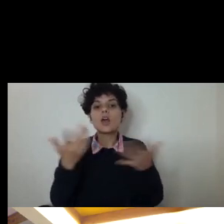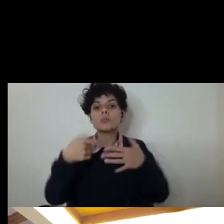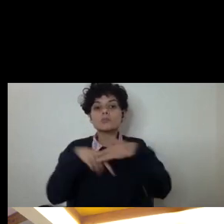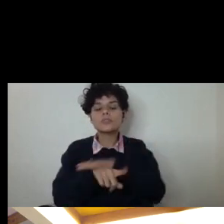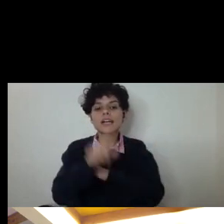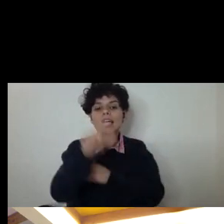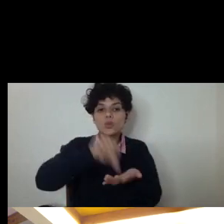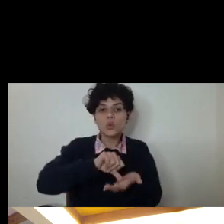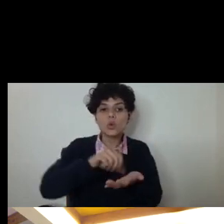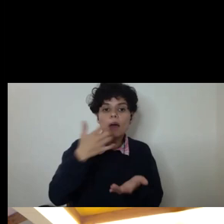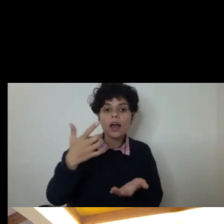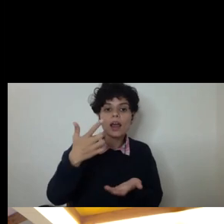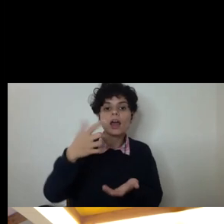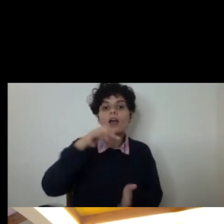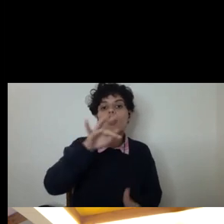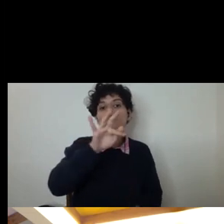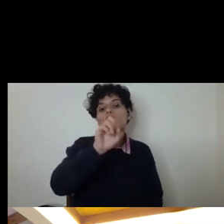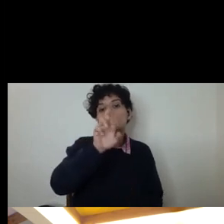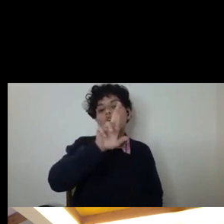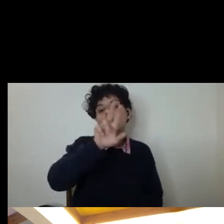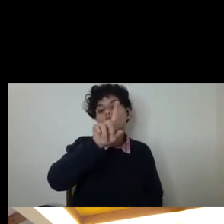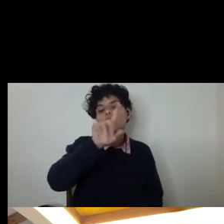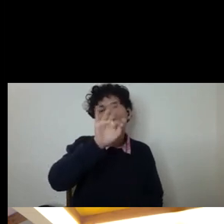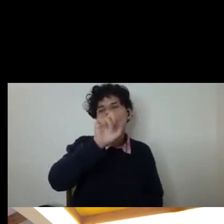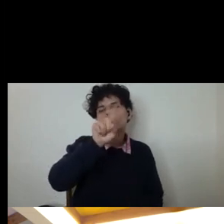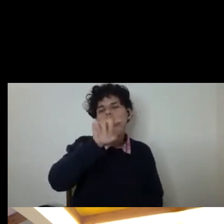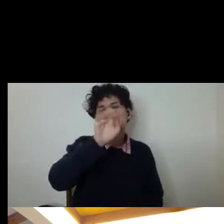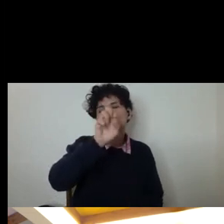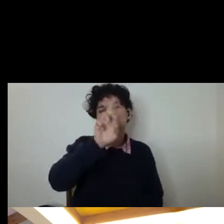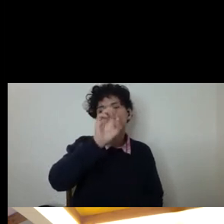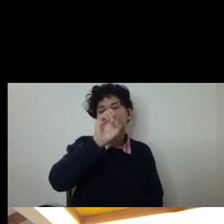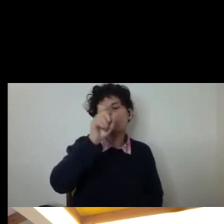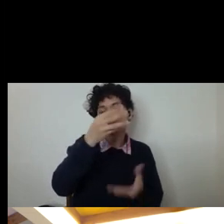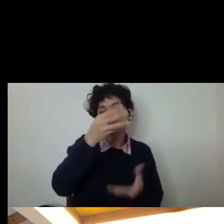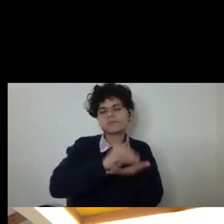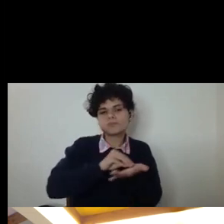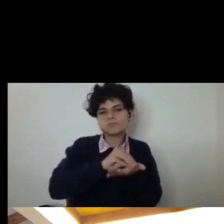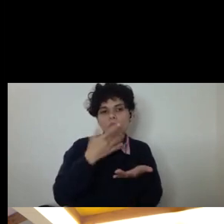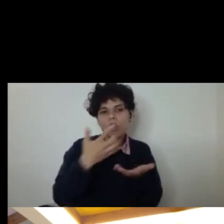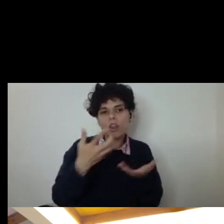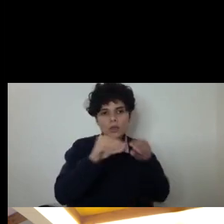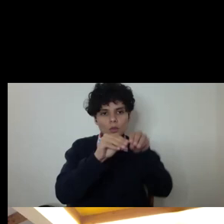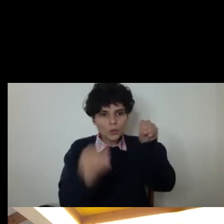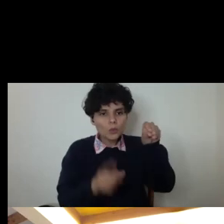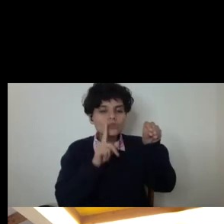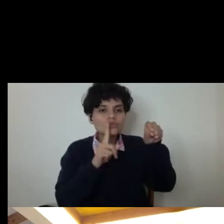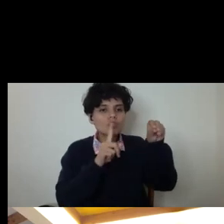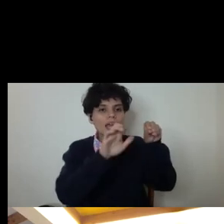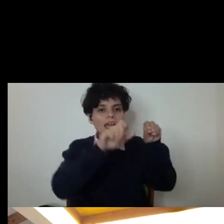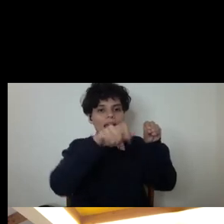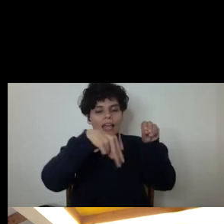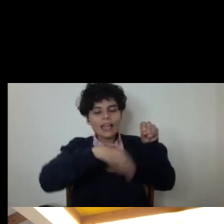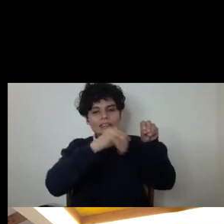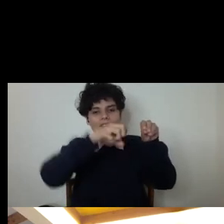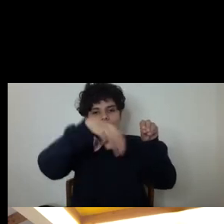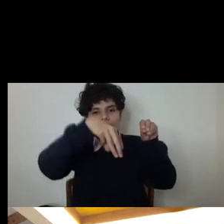que se fosforile esta proteína CBP, que junto con el CREB fosforilado, que es fosforilado por estas quinasas, que eventualmente se traslocan al